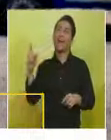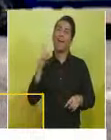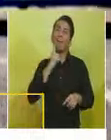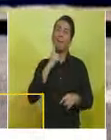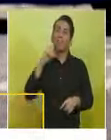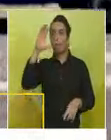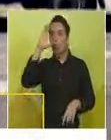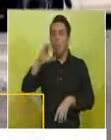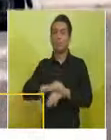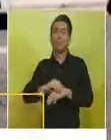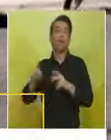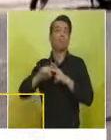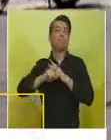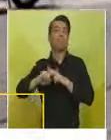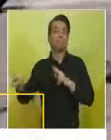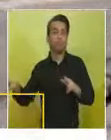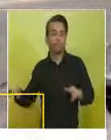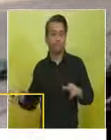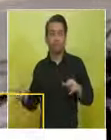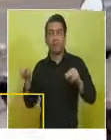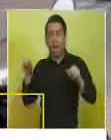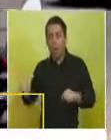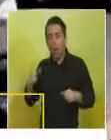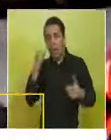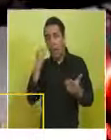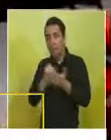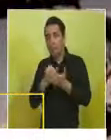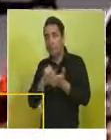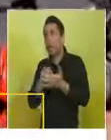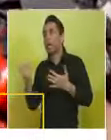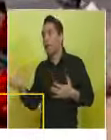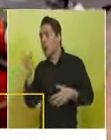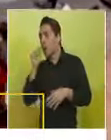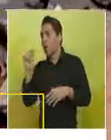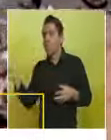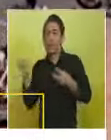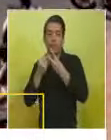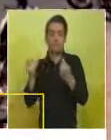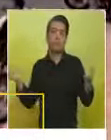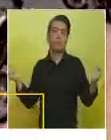lo que se ha iniciado con la investigación y búsqueda del hombre que sigue desaparecido.